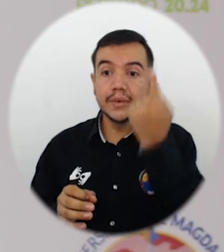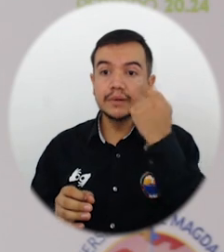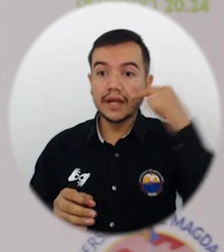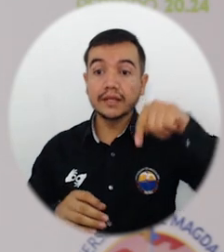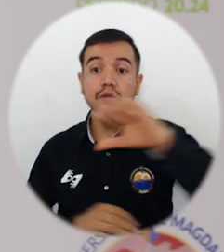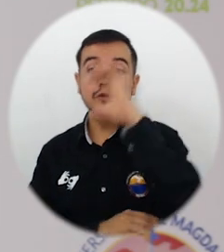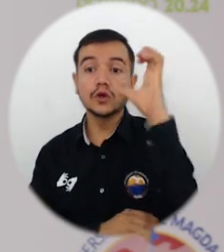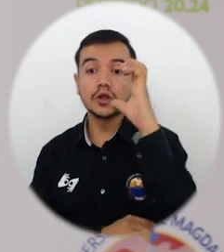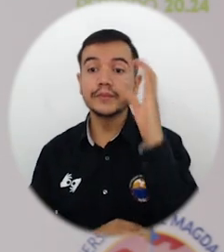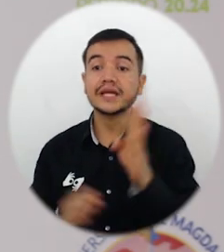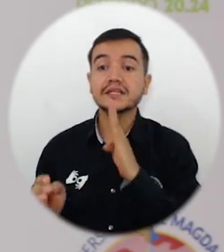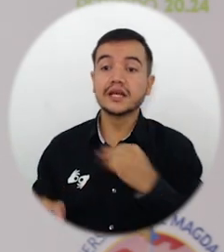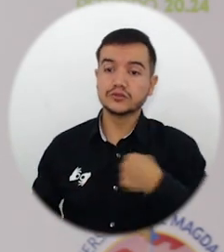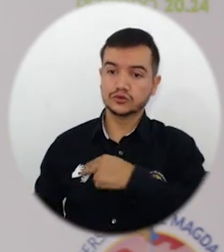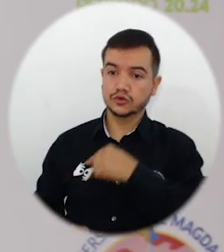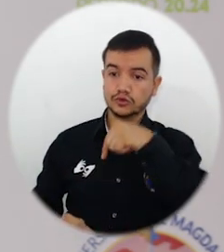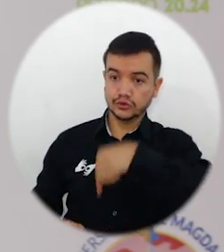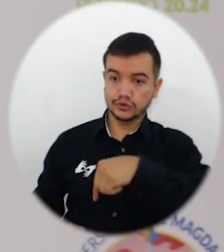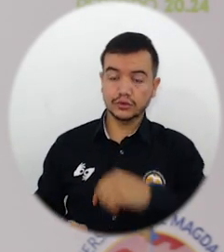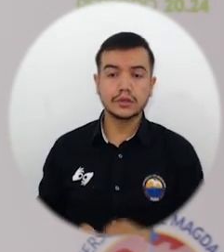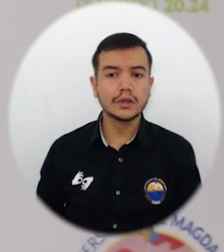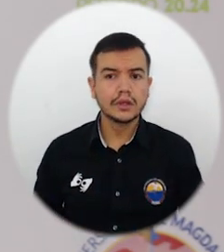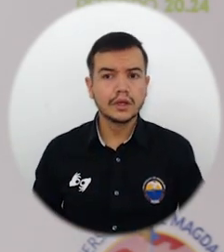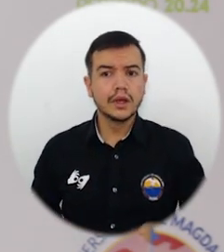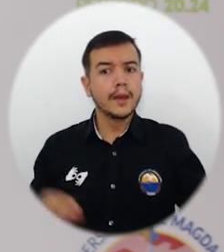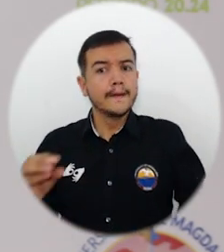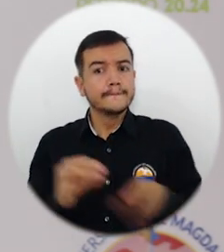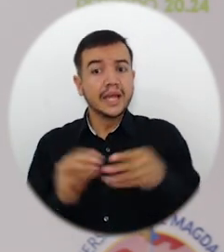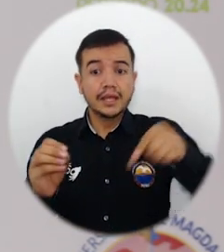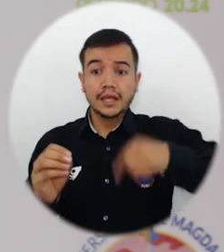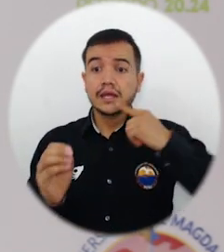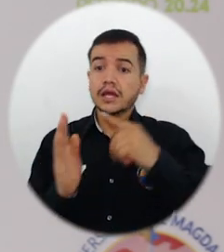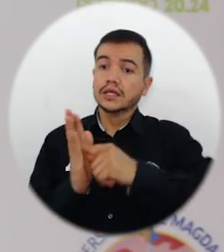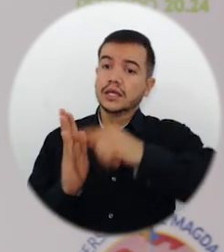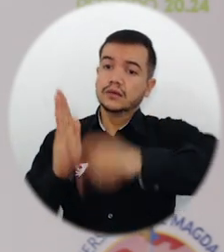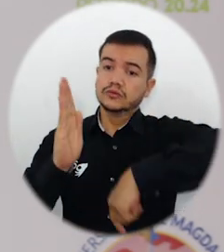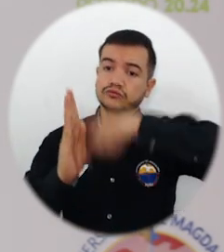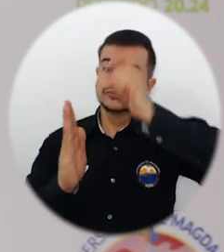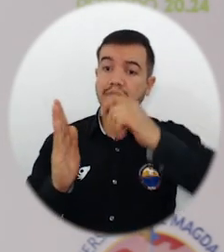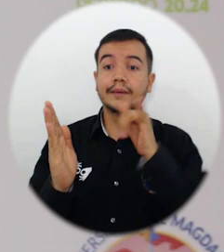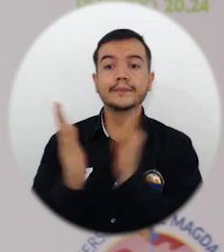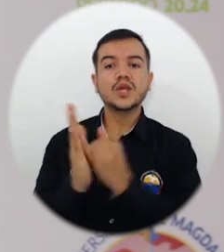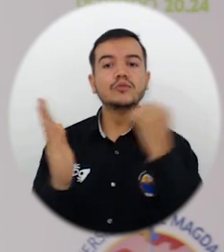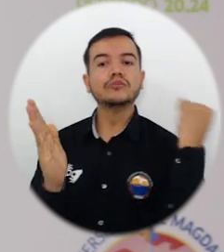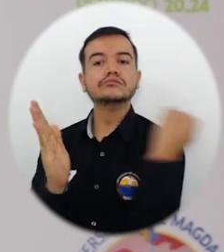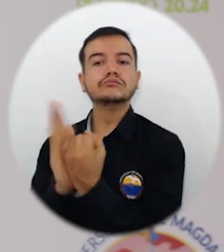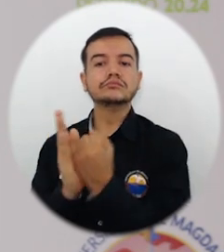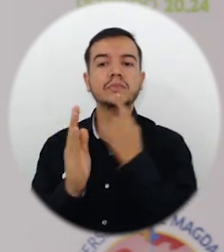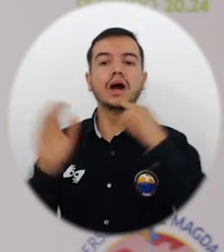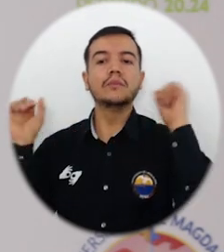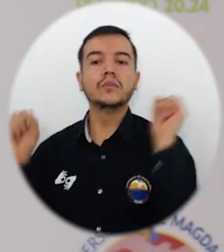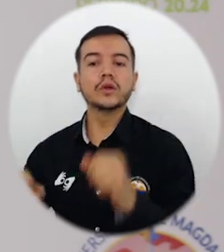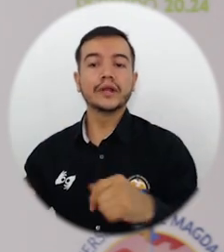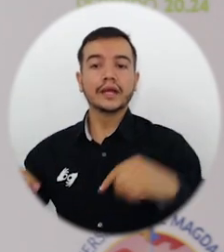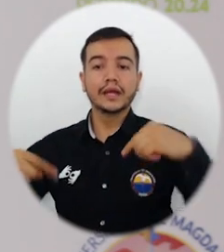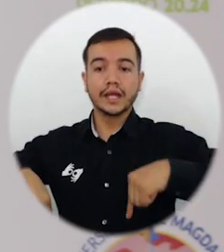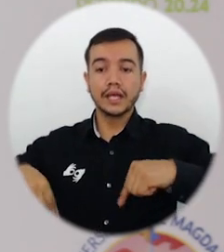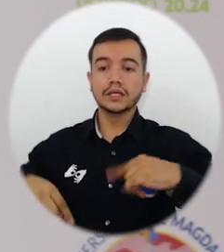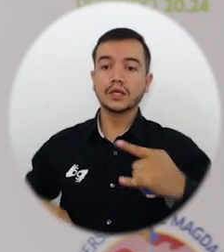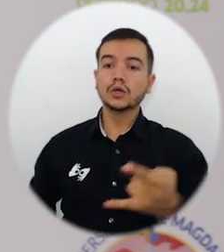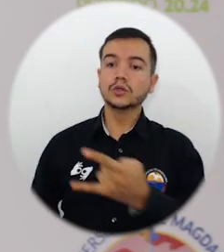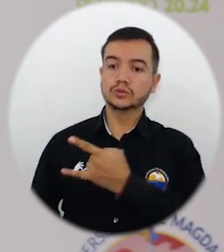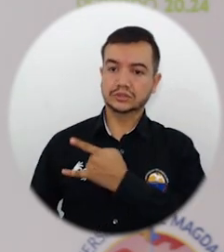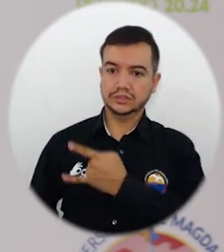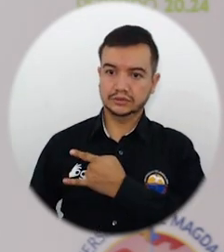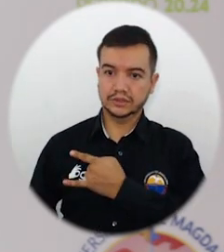Hemos avanzado de manera significativa, reacreditamos la universidad no solo por 4, sino que aumentamos su tiempo a 6 años. Y el próximo año